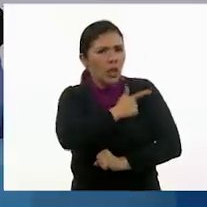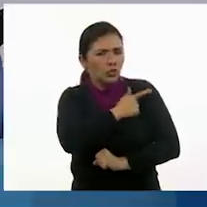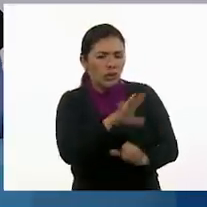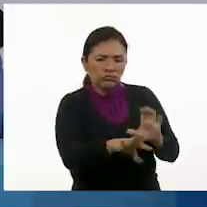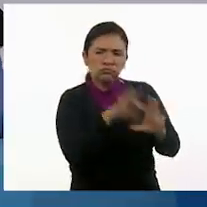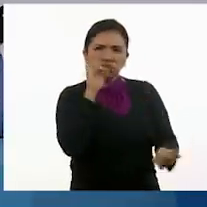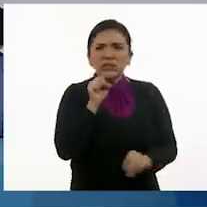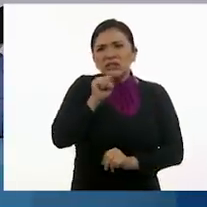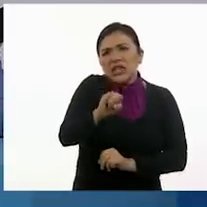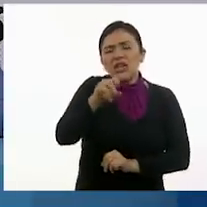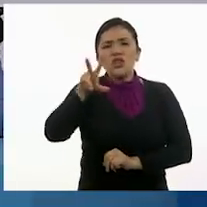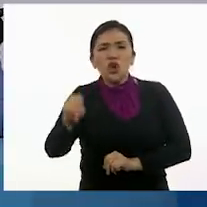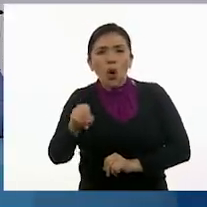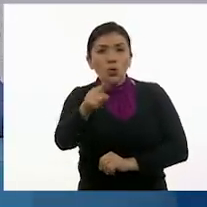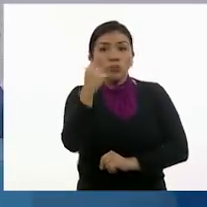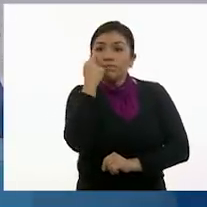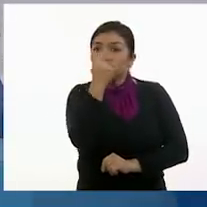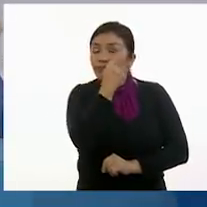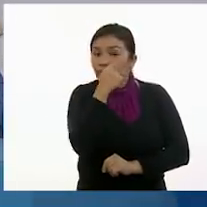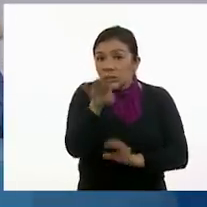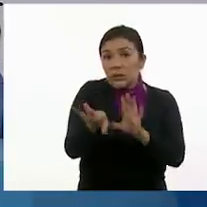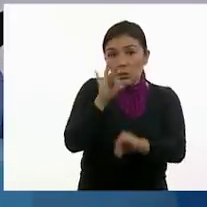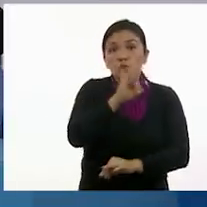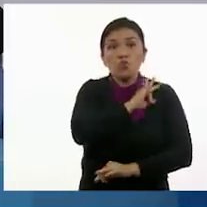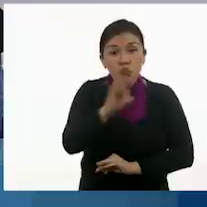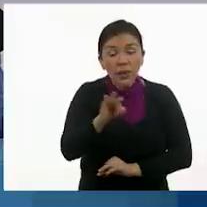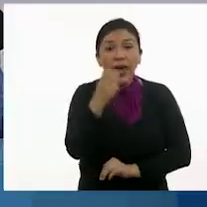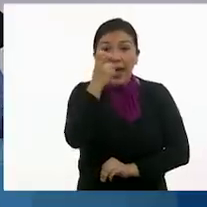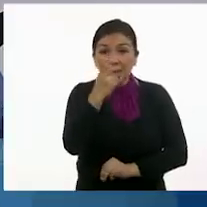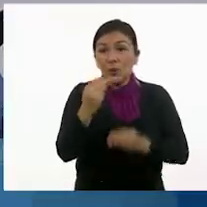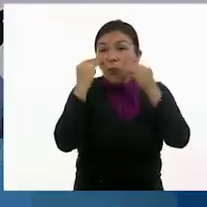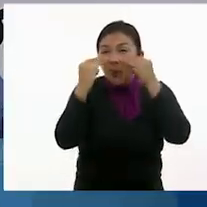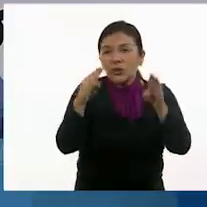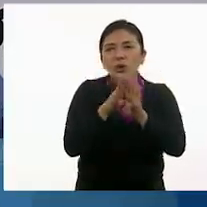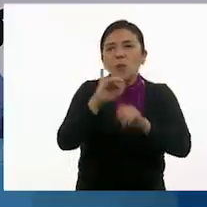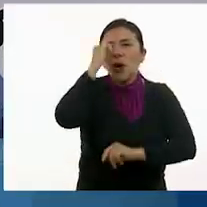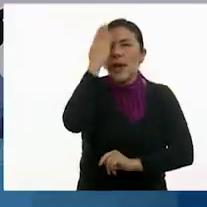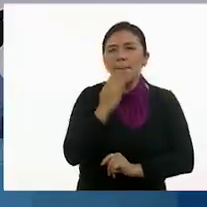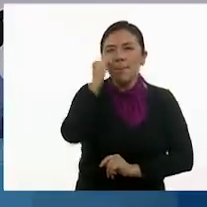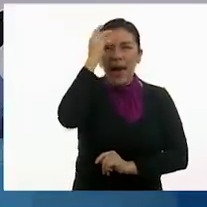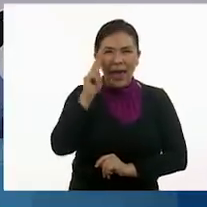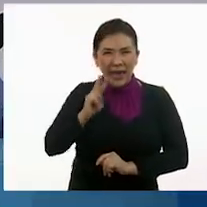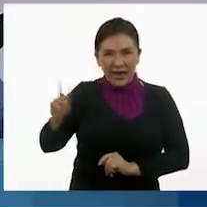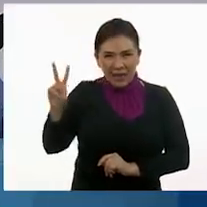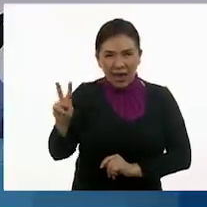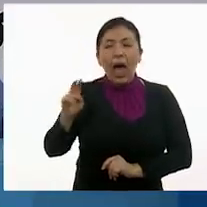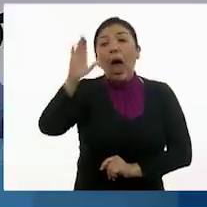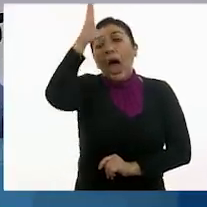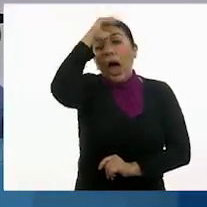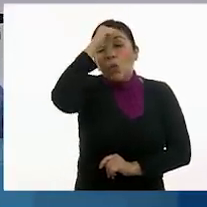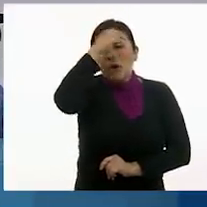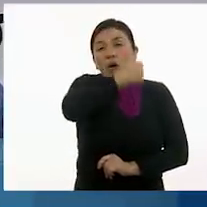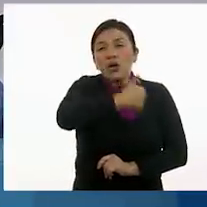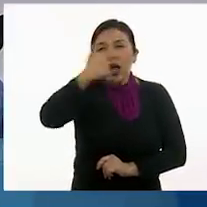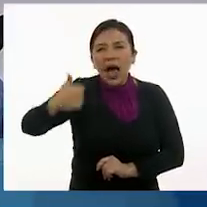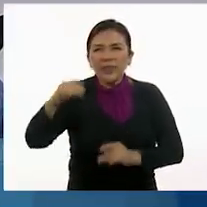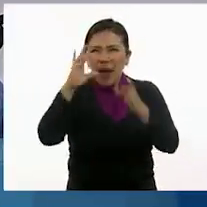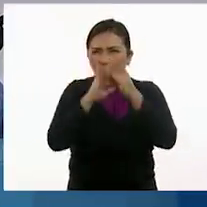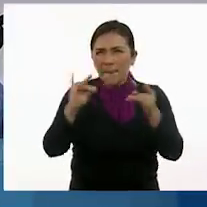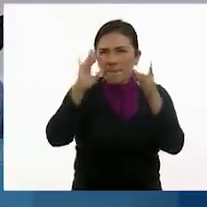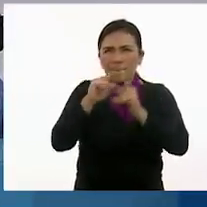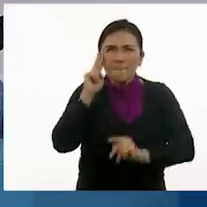también de elegir qué no les gusta. Y para esto vamos a mostrar unas imágenes y de acuerdo a lo que cada imagen nos